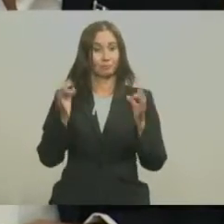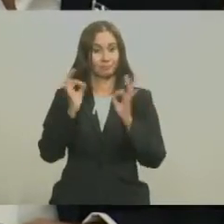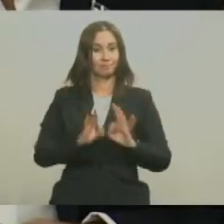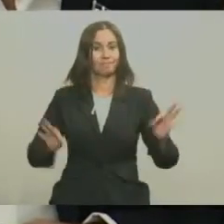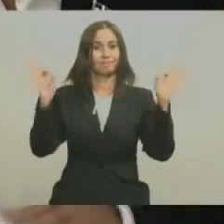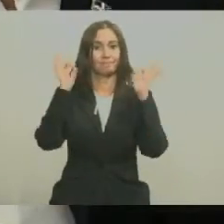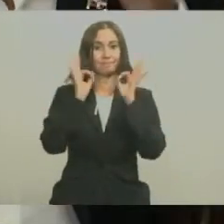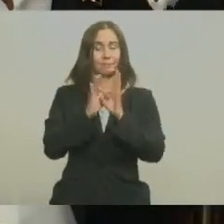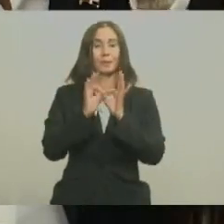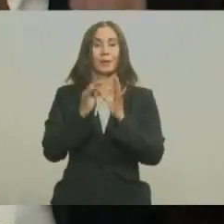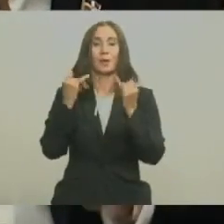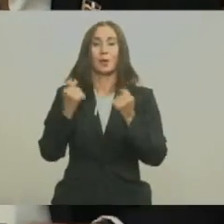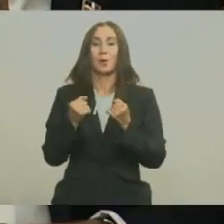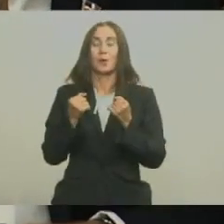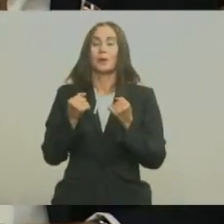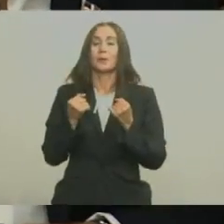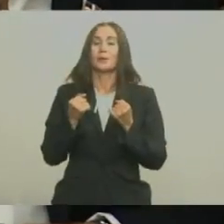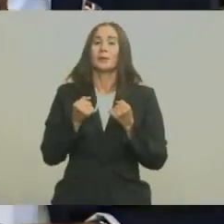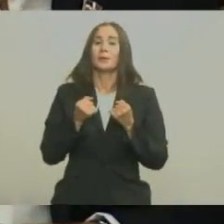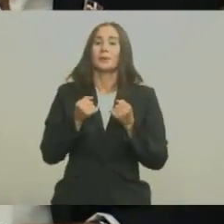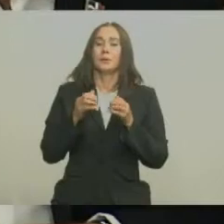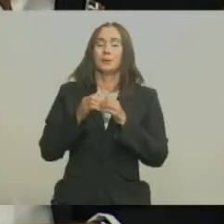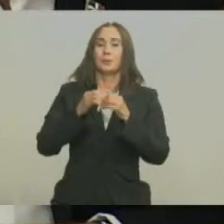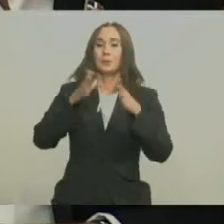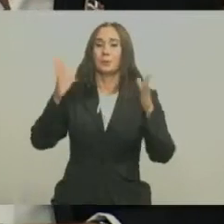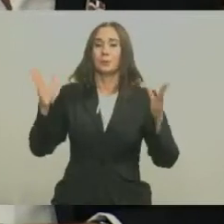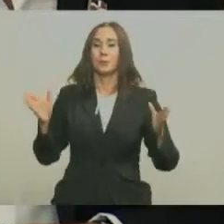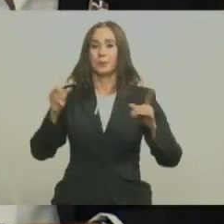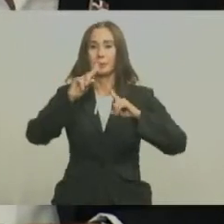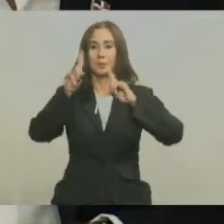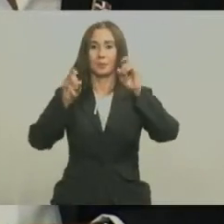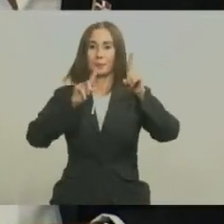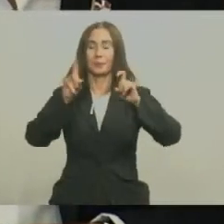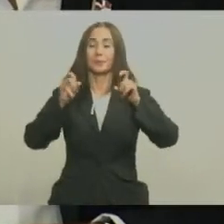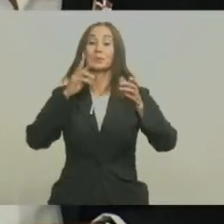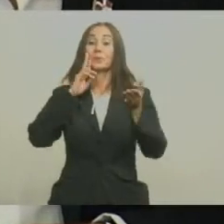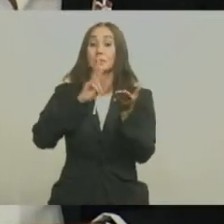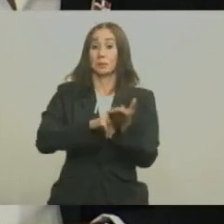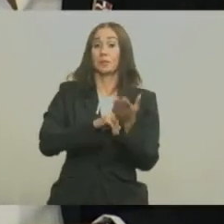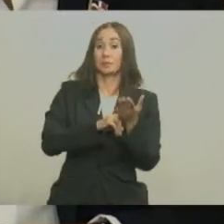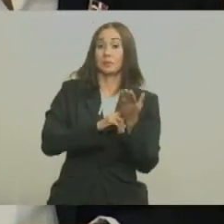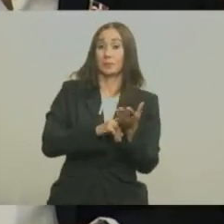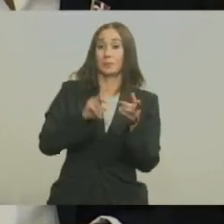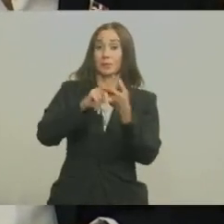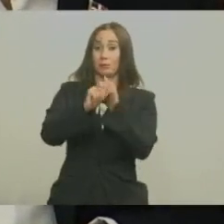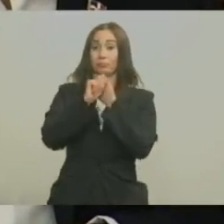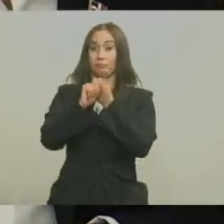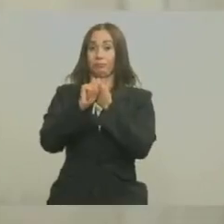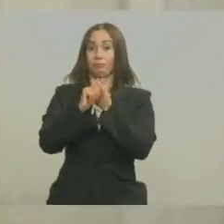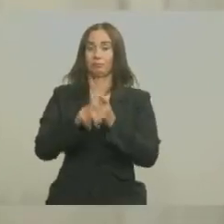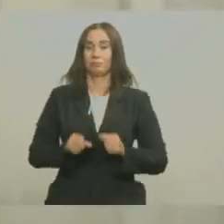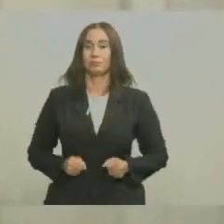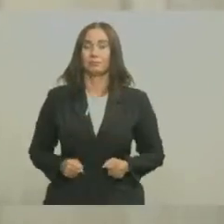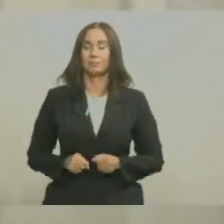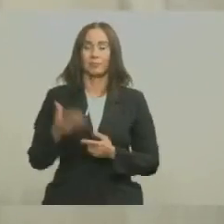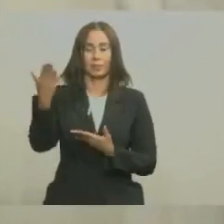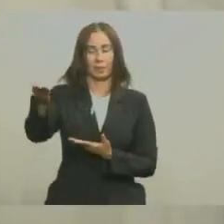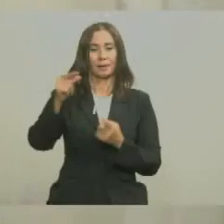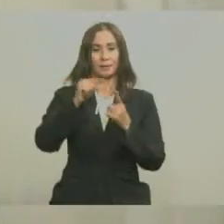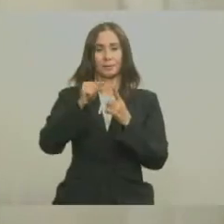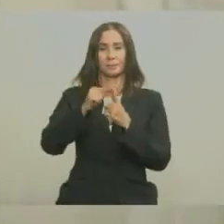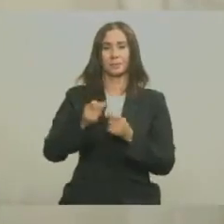Y procedemos inmediatamente a abrir la sesión de preguntas y respuestas con nuestros amigos de la prensa. Tienen la